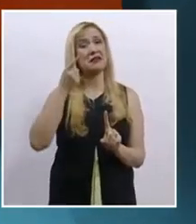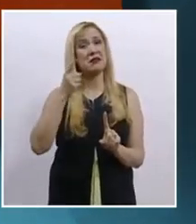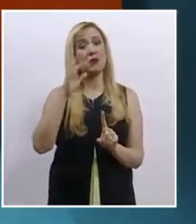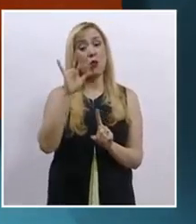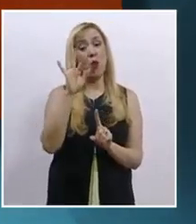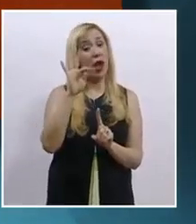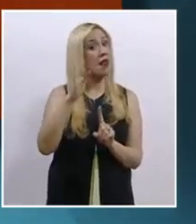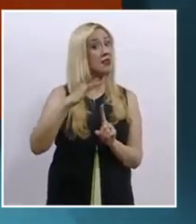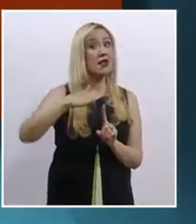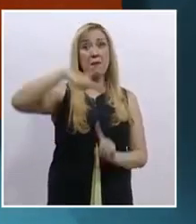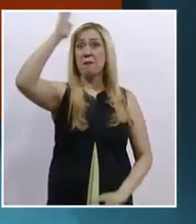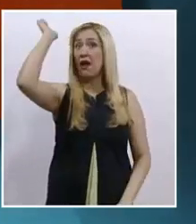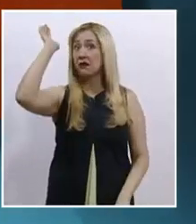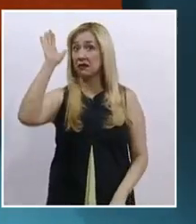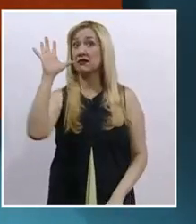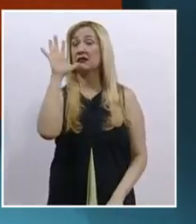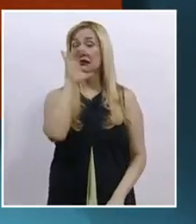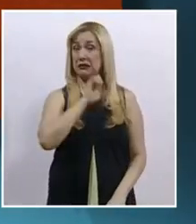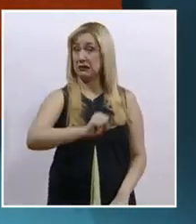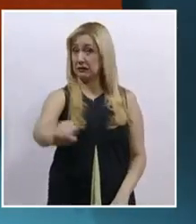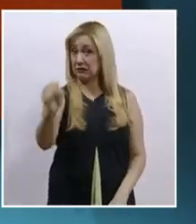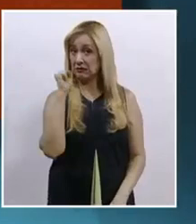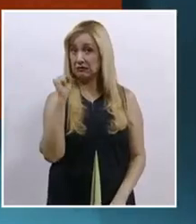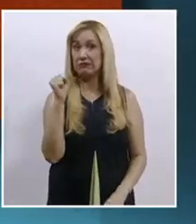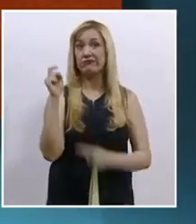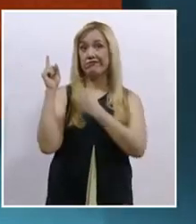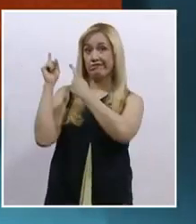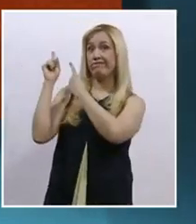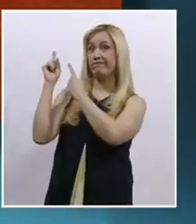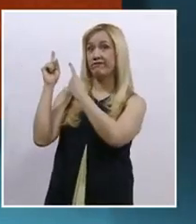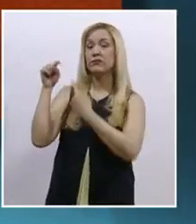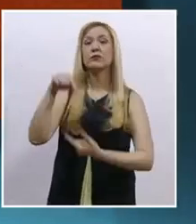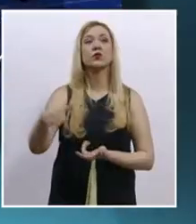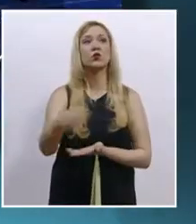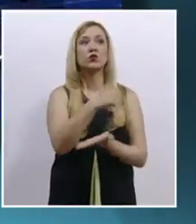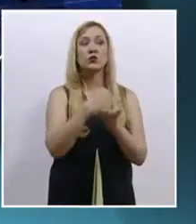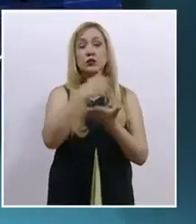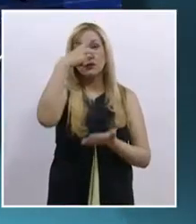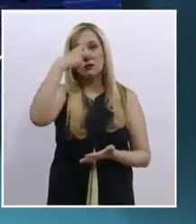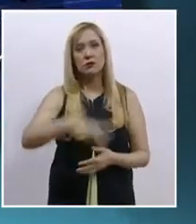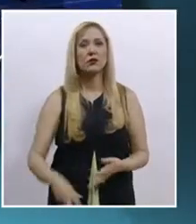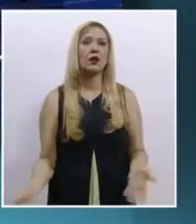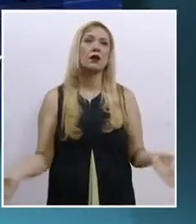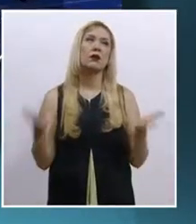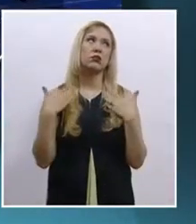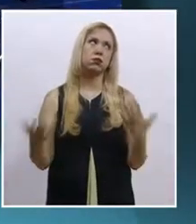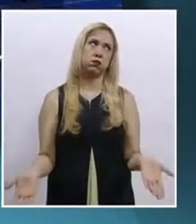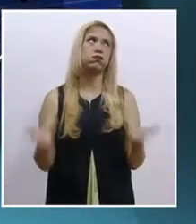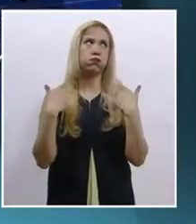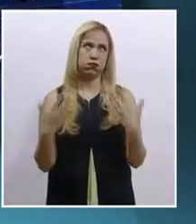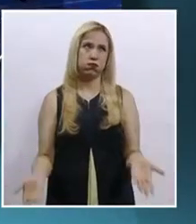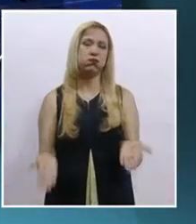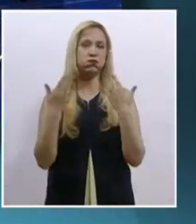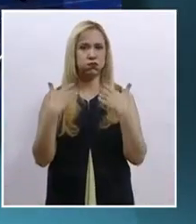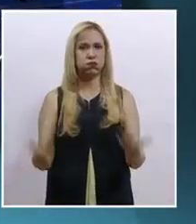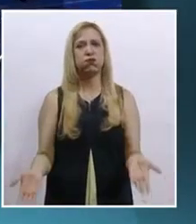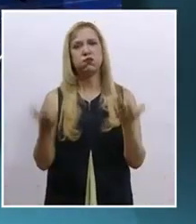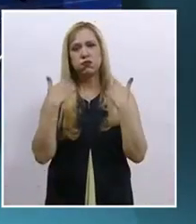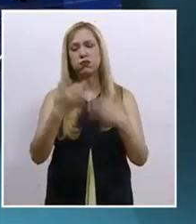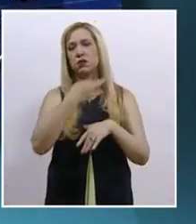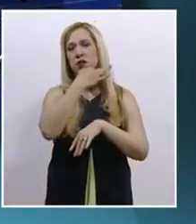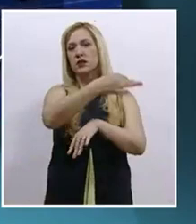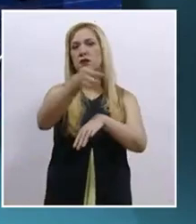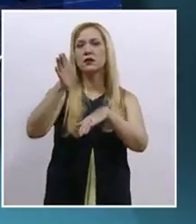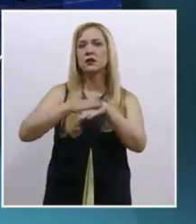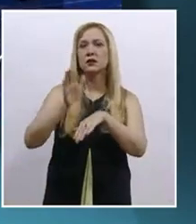los 40 grados centígrados. Y por su parte, la Ciudad de México, el gobierno de la capital anunció que